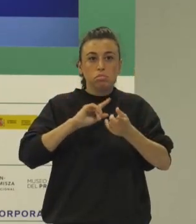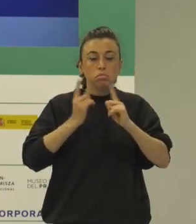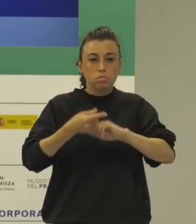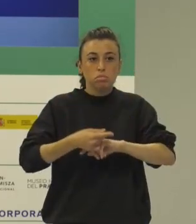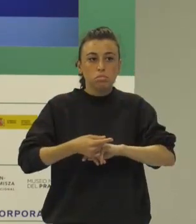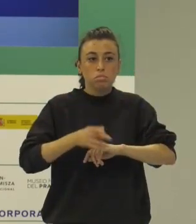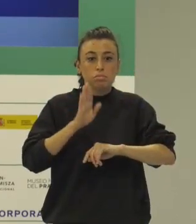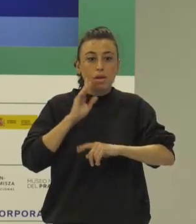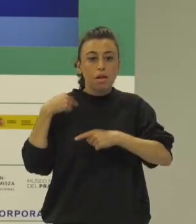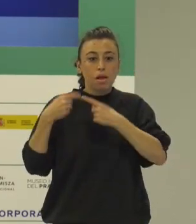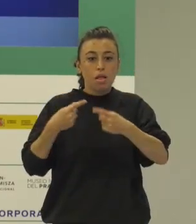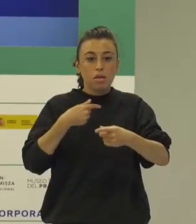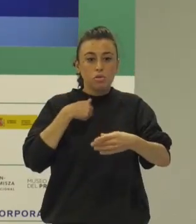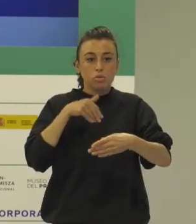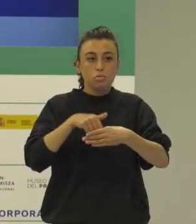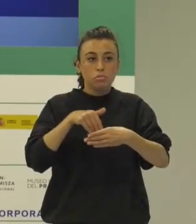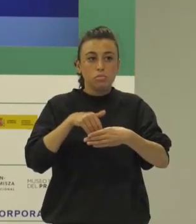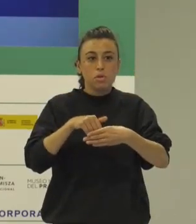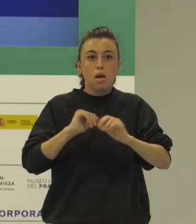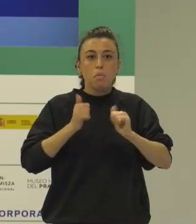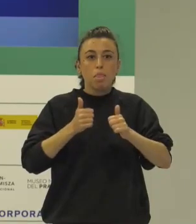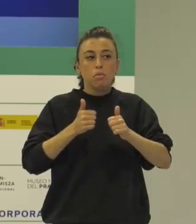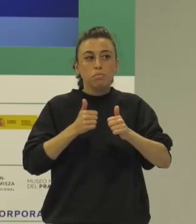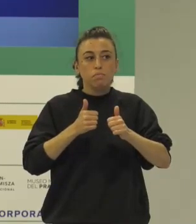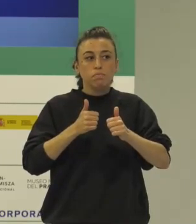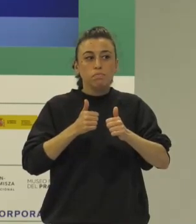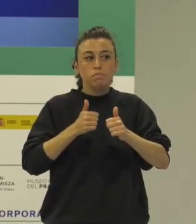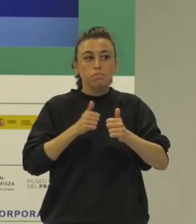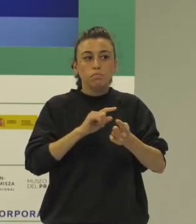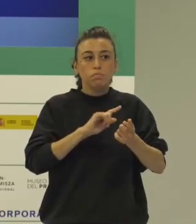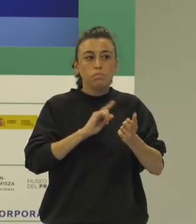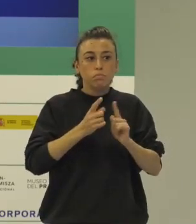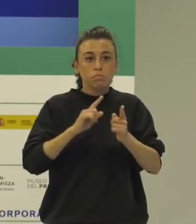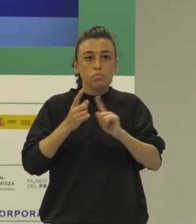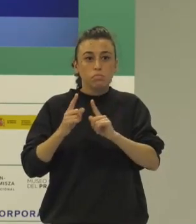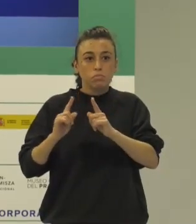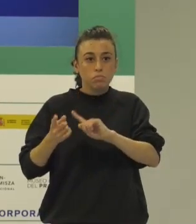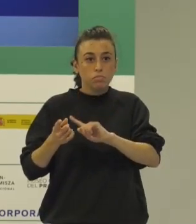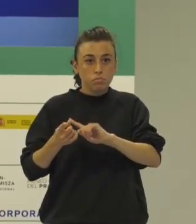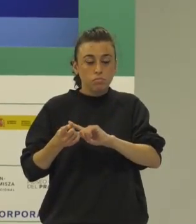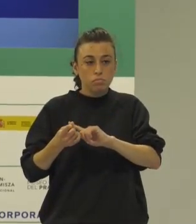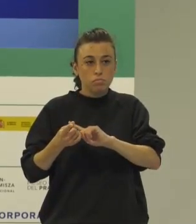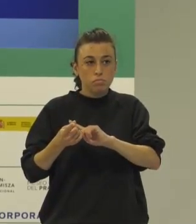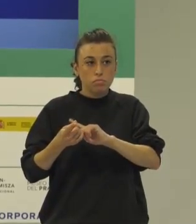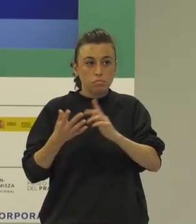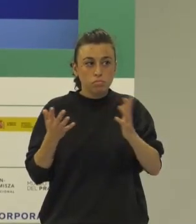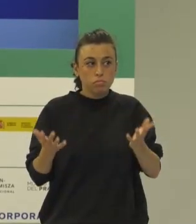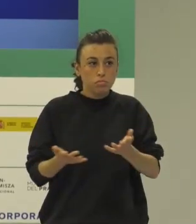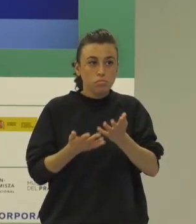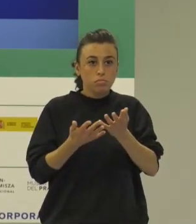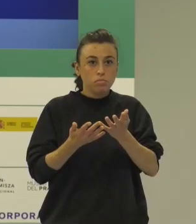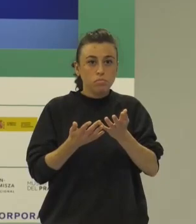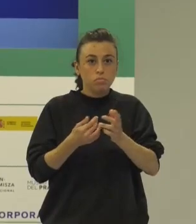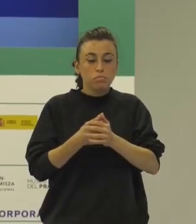esa generación a la que yo pertenezco empezó a pujar por cambios en el país. El régimen llevó